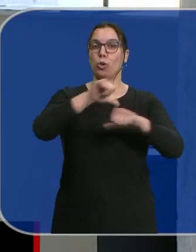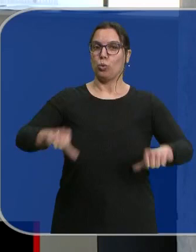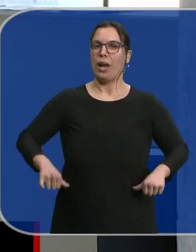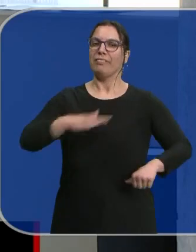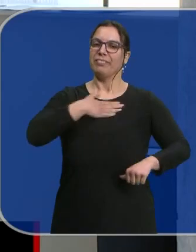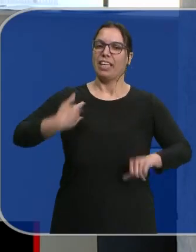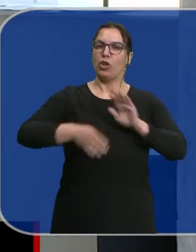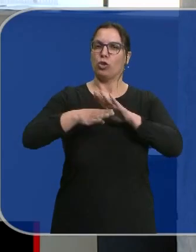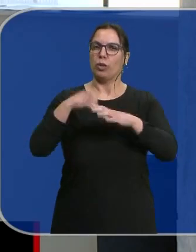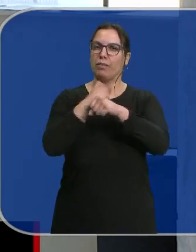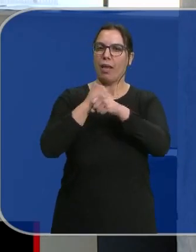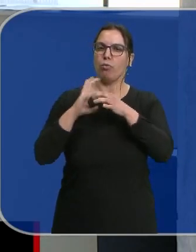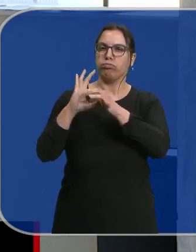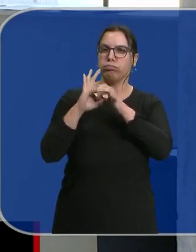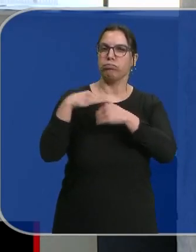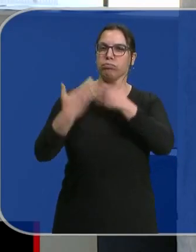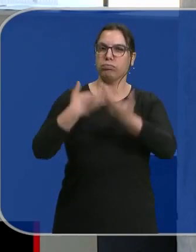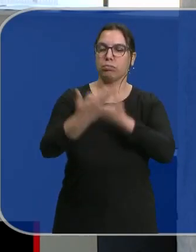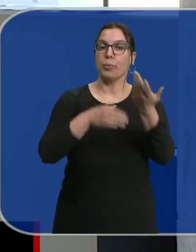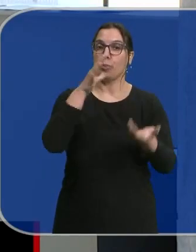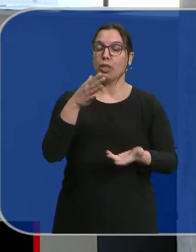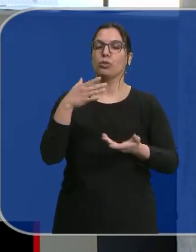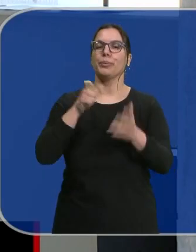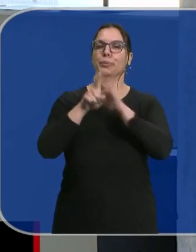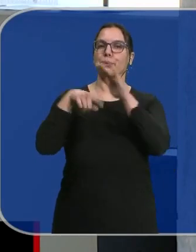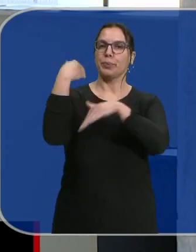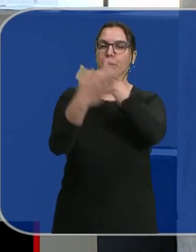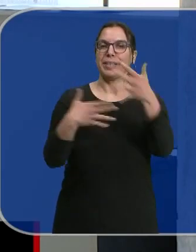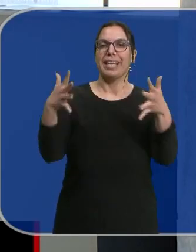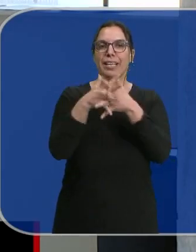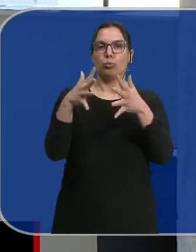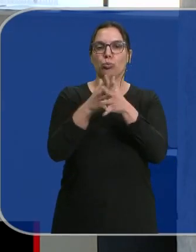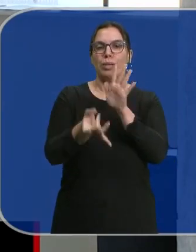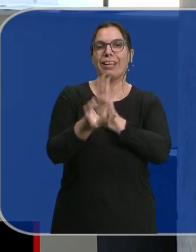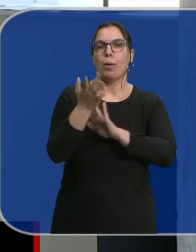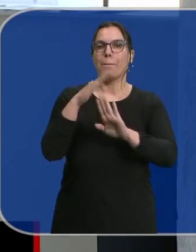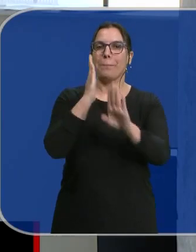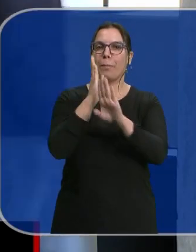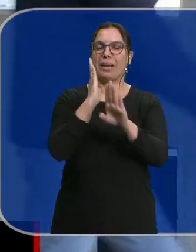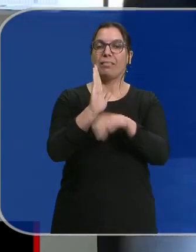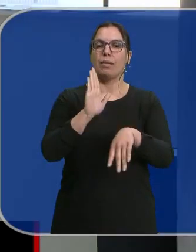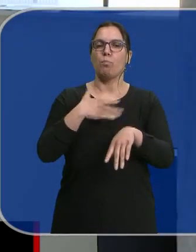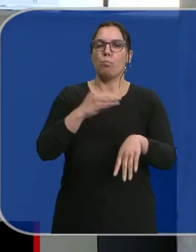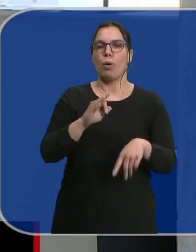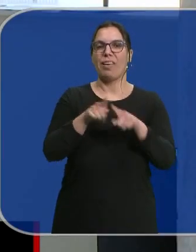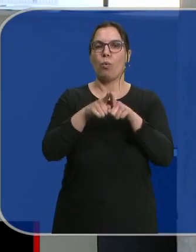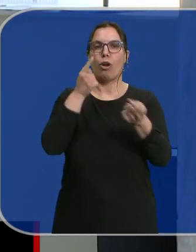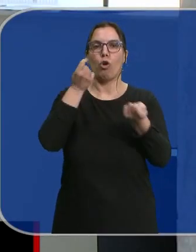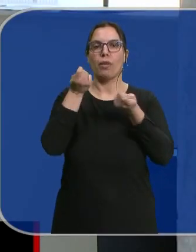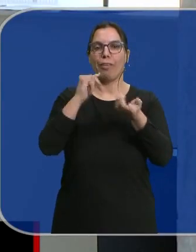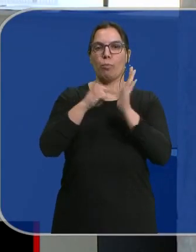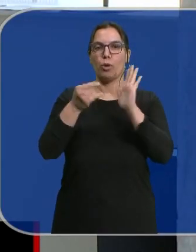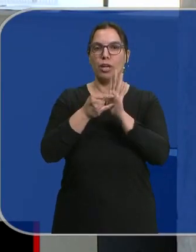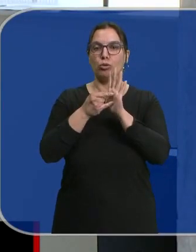trabajando de forma común. Por eso hoy aquí se ha avanzado la creación de una estructura permanente que permita la coordinación